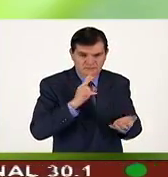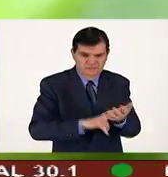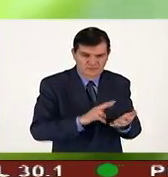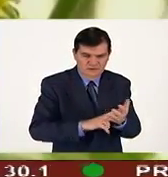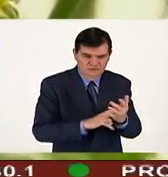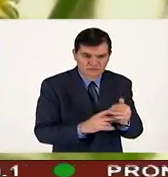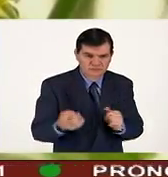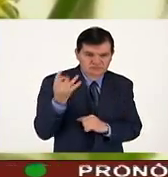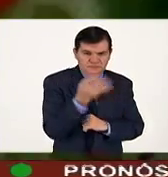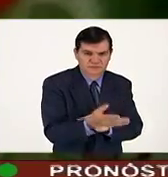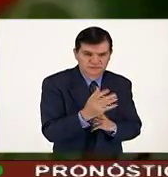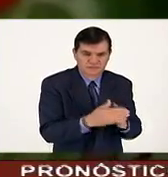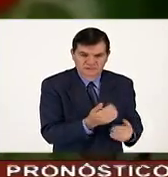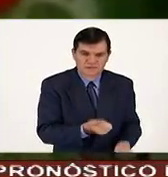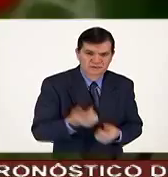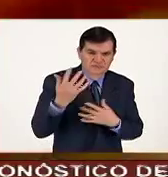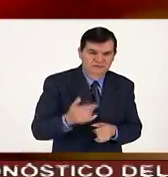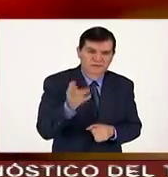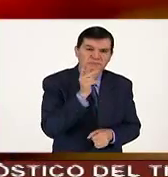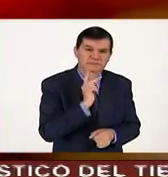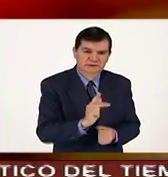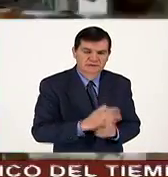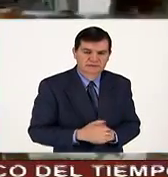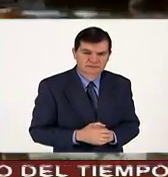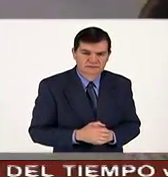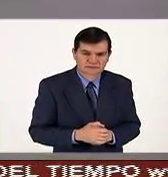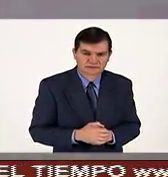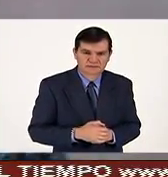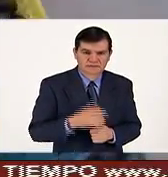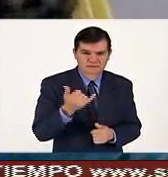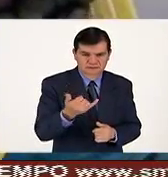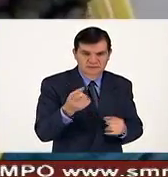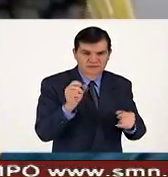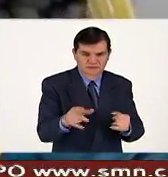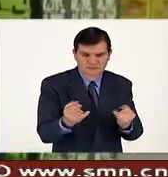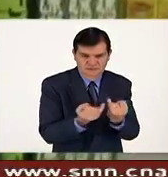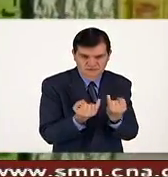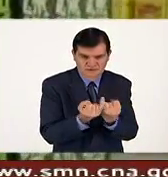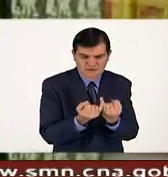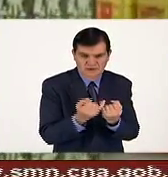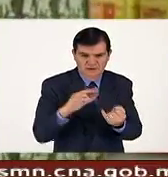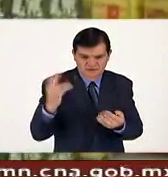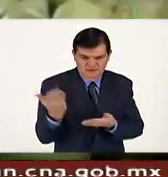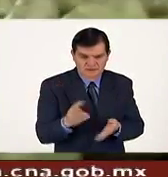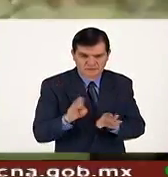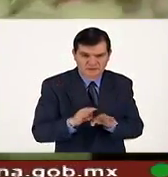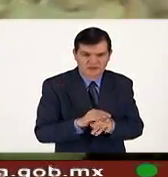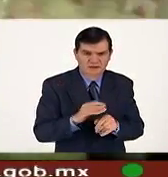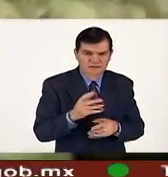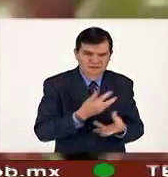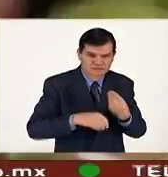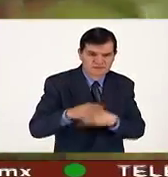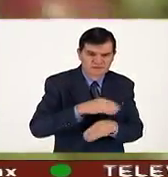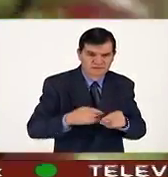son superiores a las exportaciones petroleras. Claro. Y también estamos recibiendo más recursos del